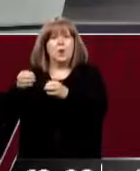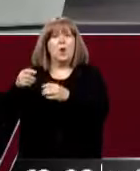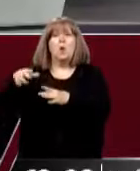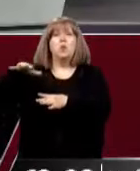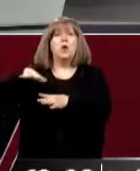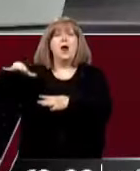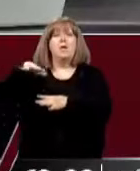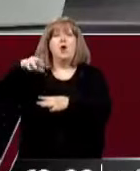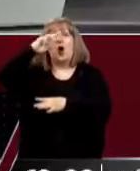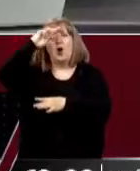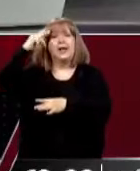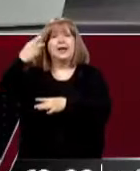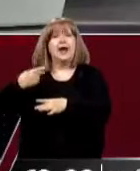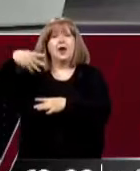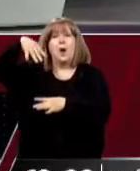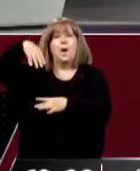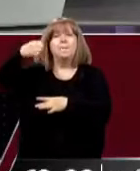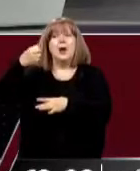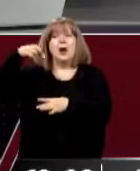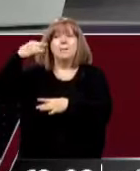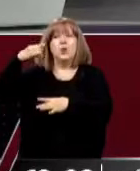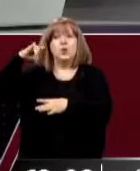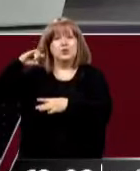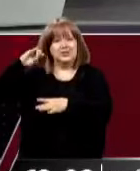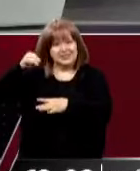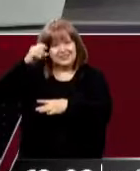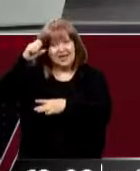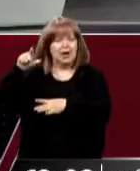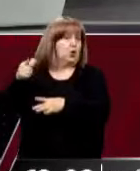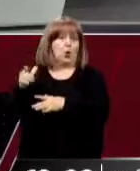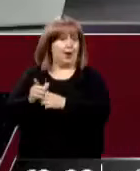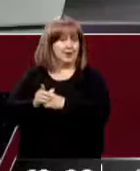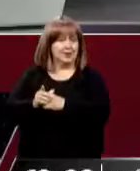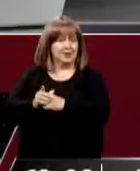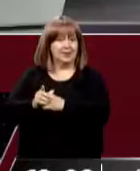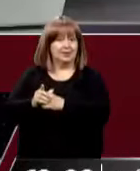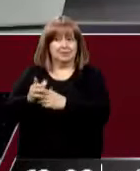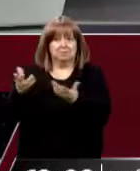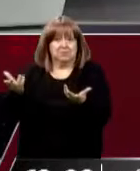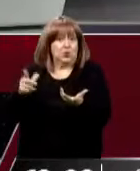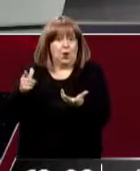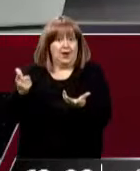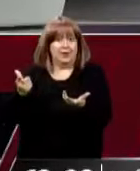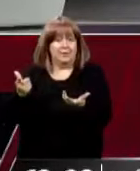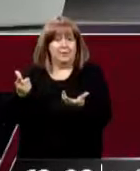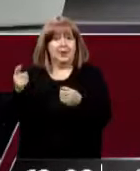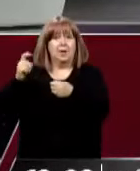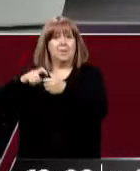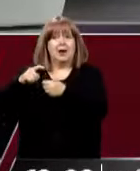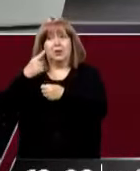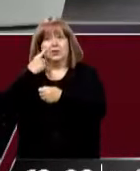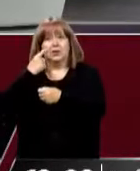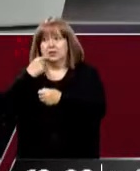ubicada o mapuches actualmente en la zona de Malargüe o en San Rafael. Ese es otro punto que se agrega a la discusión. Ese es otro punto que se agrega